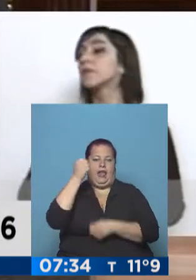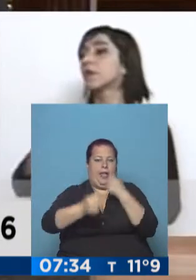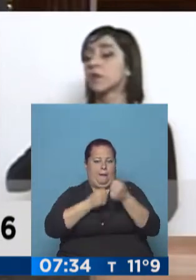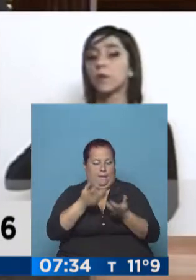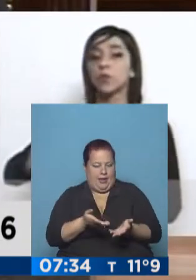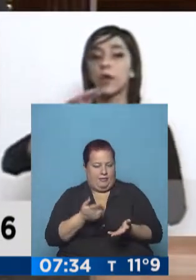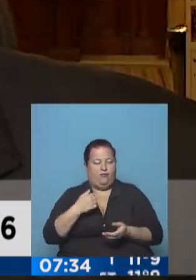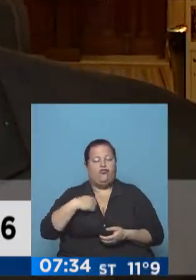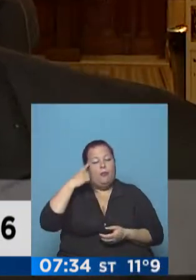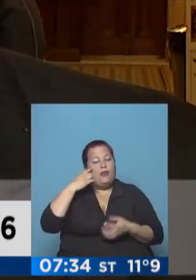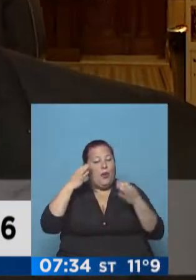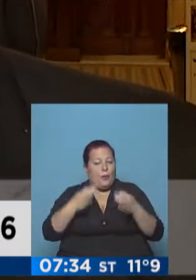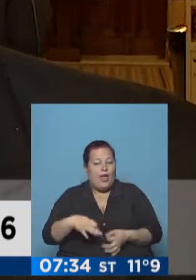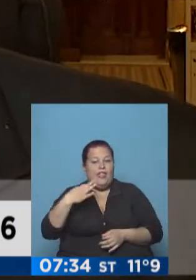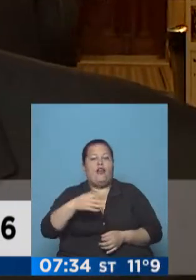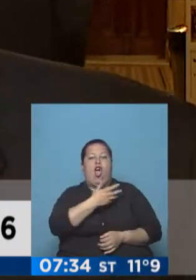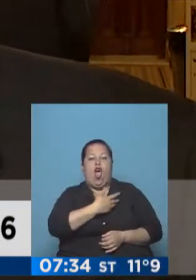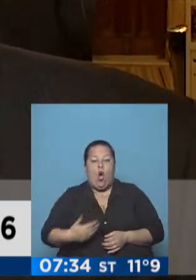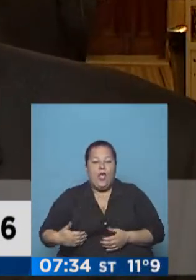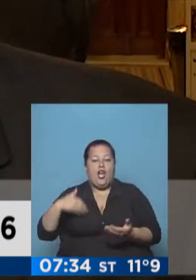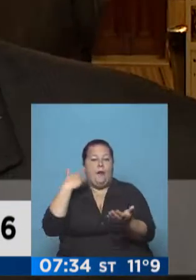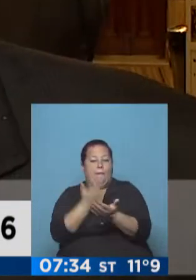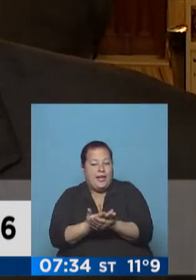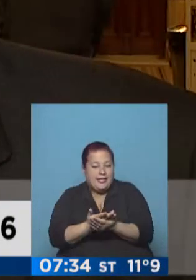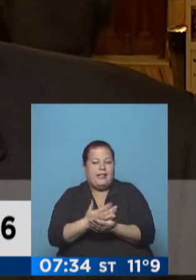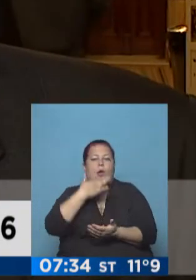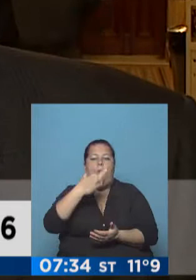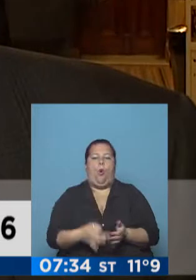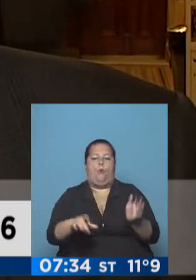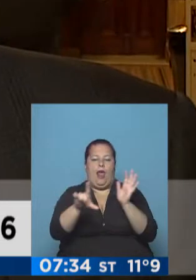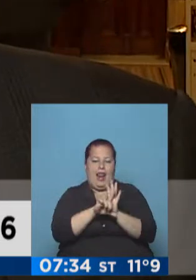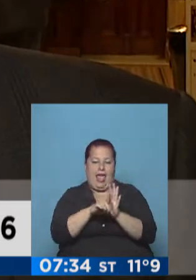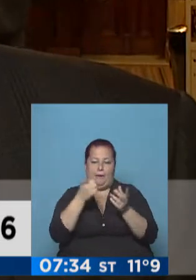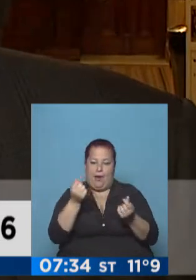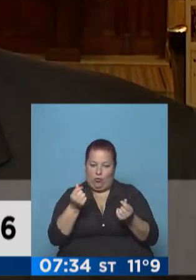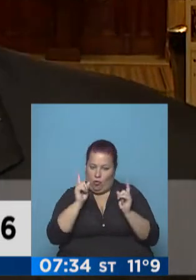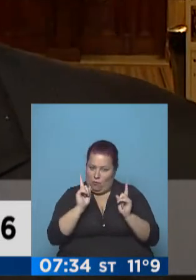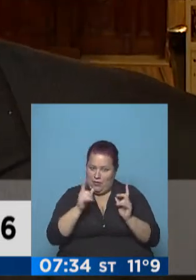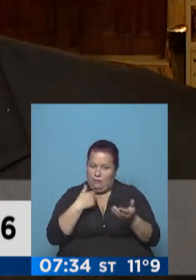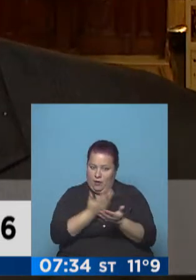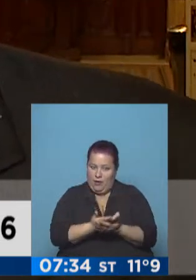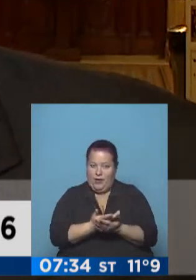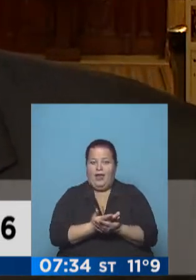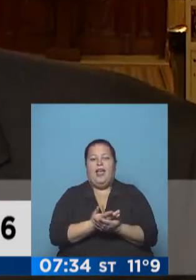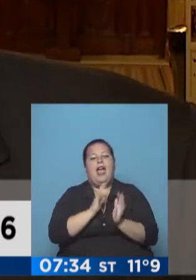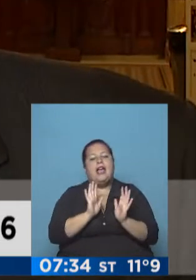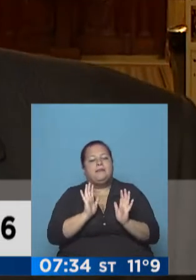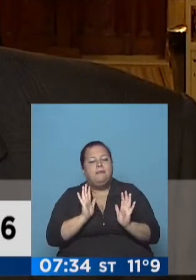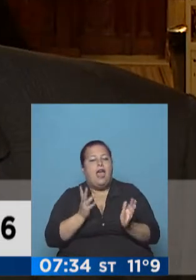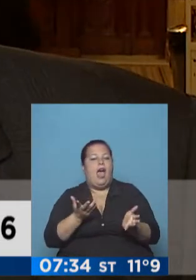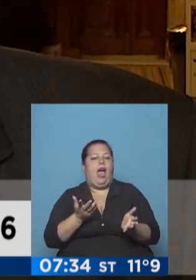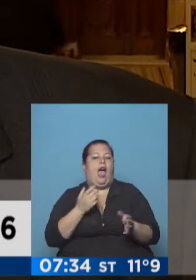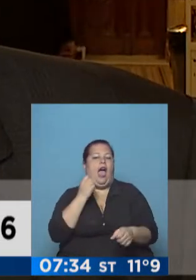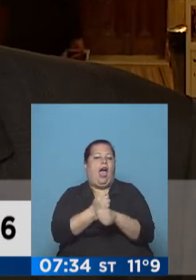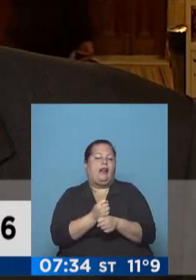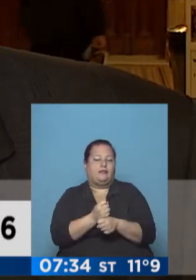Creo que la lógica era que el gobierno presentara cumpliendo con la ley el presupuesto como lo hizo y que se esperara